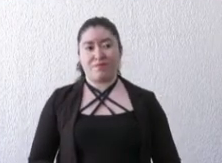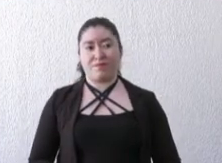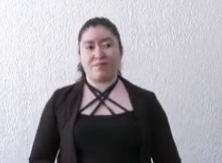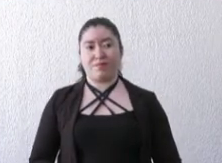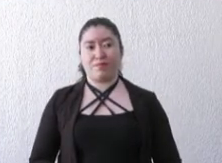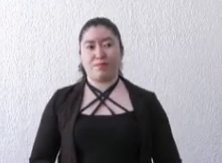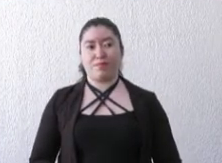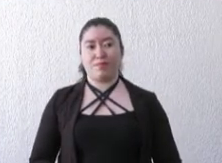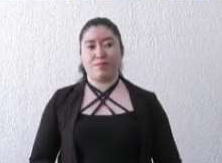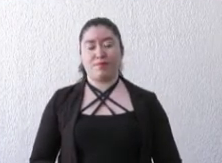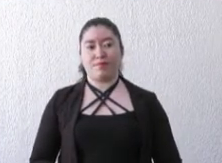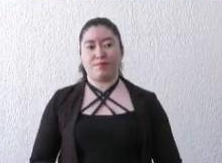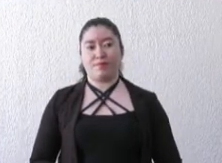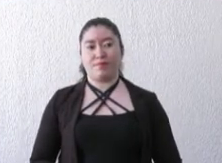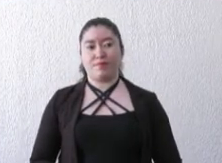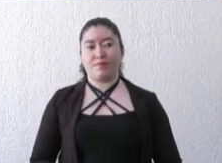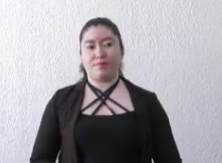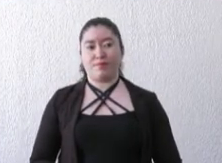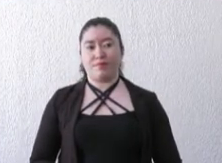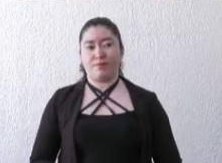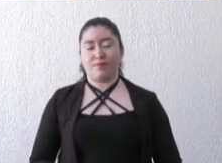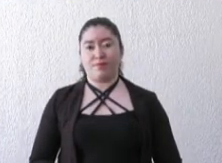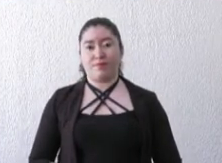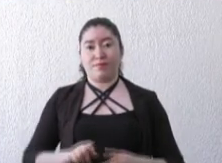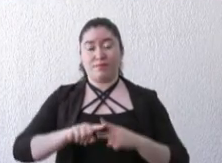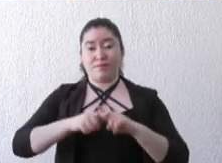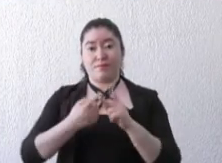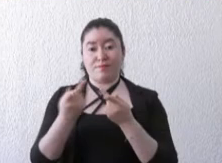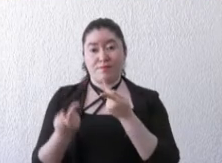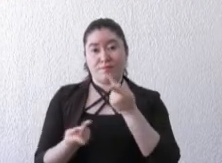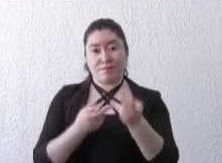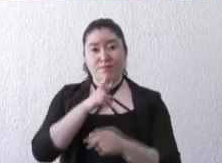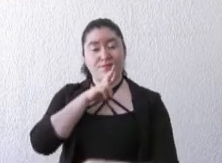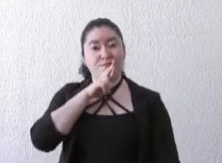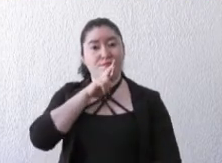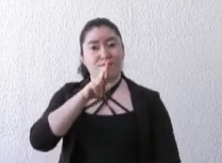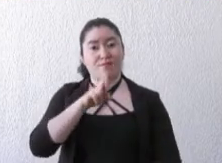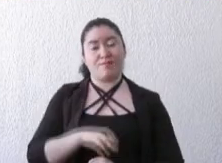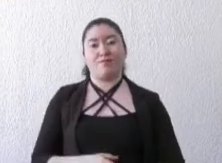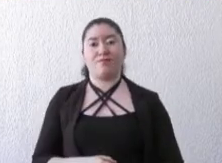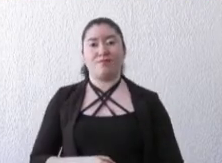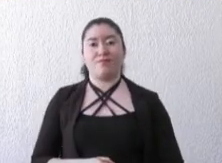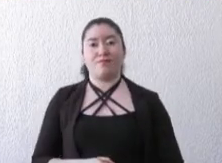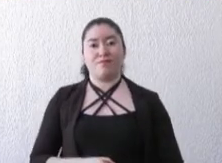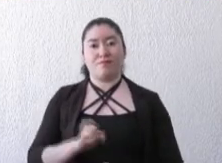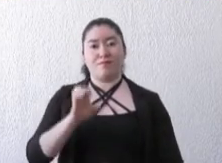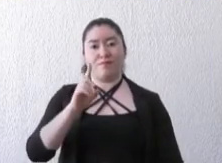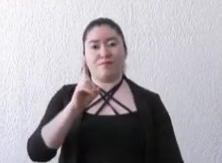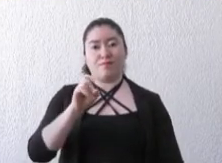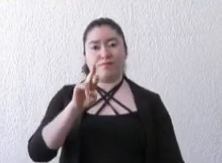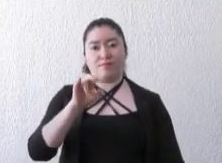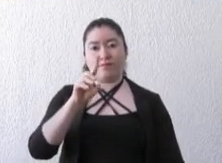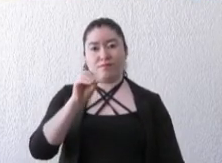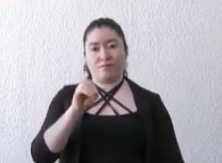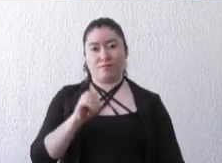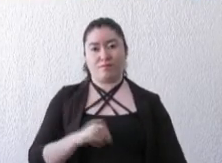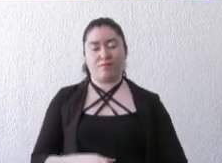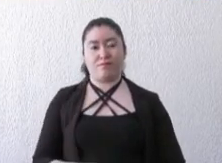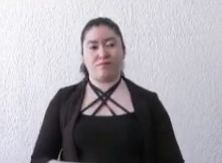Iniciamos sesión de preguntas y respuestas. con Eduardo Hernández de El